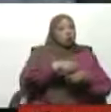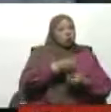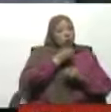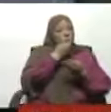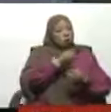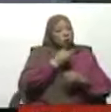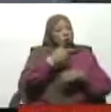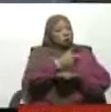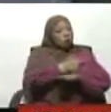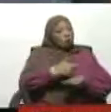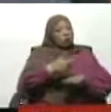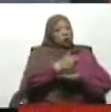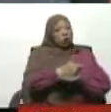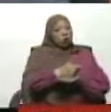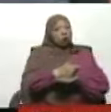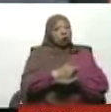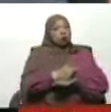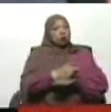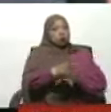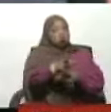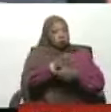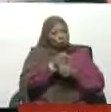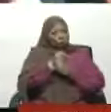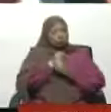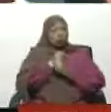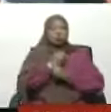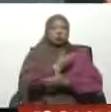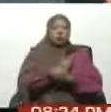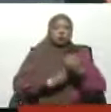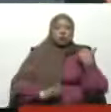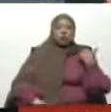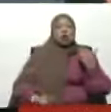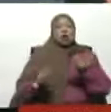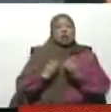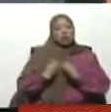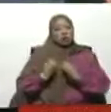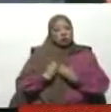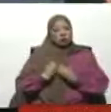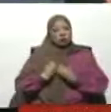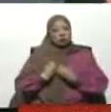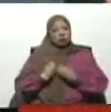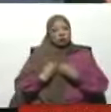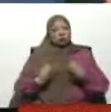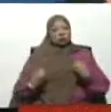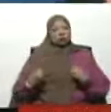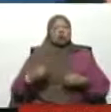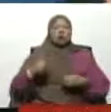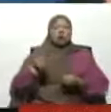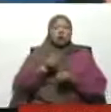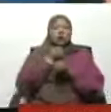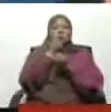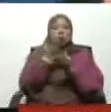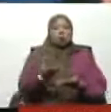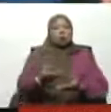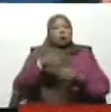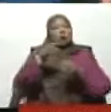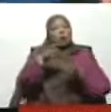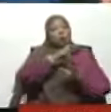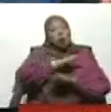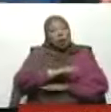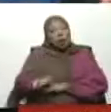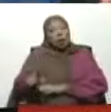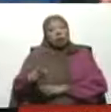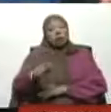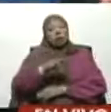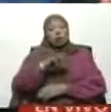alcaldes, gobernadores, porque se comprometieron hasta su vida. Pues ellos mandan a decir que usted le dé un regaño, nos